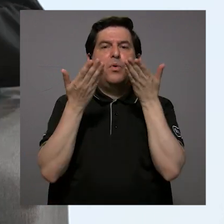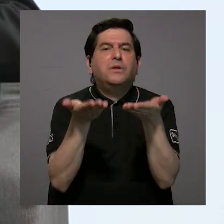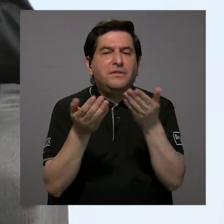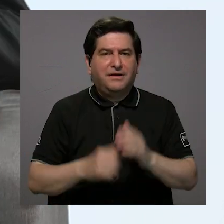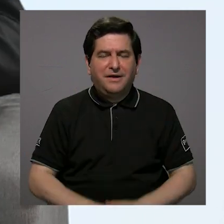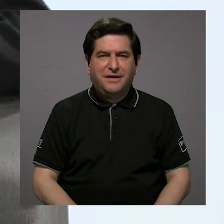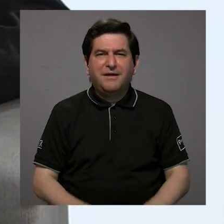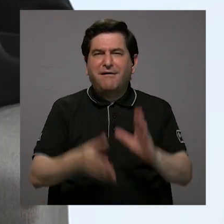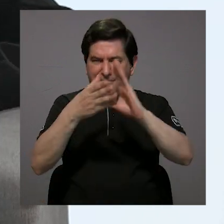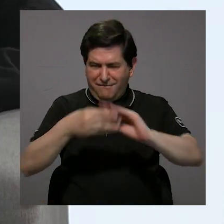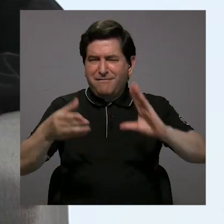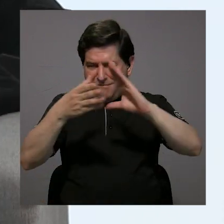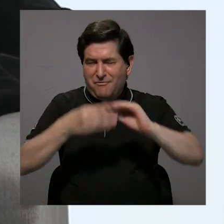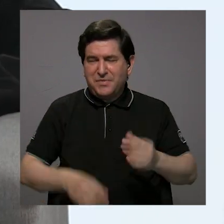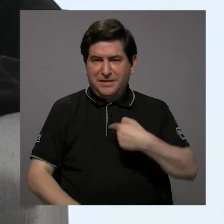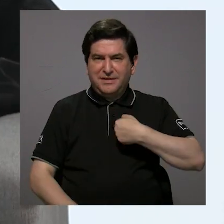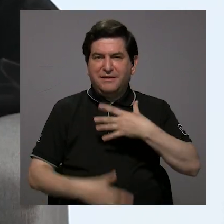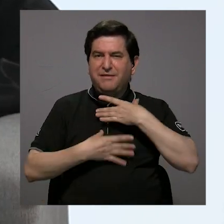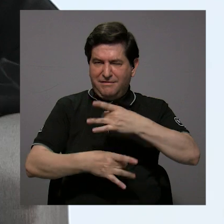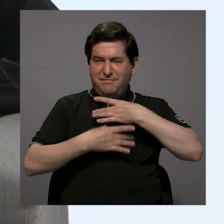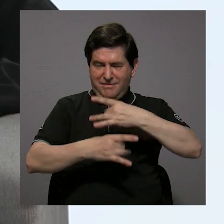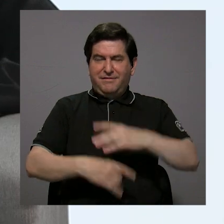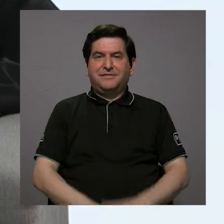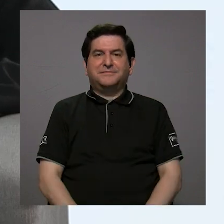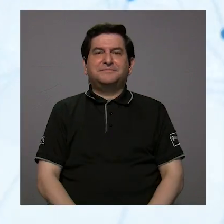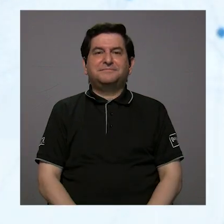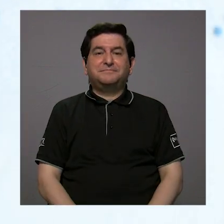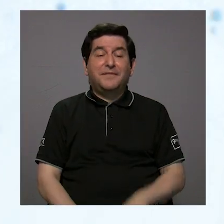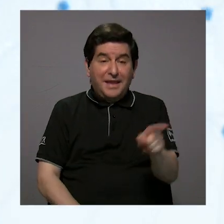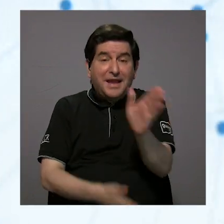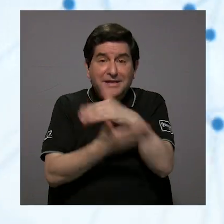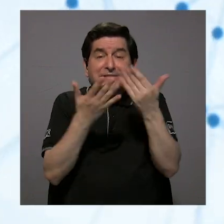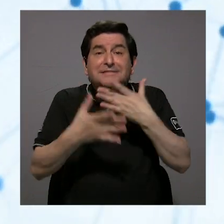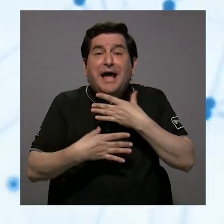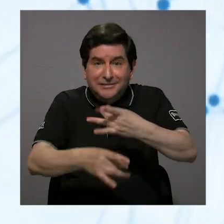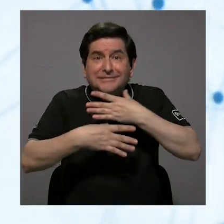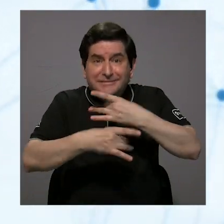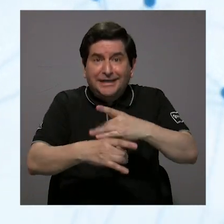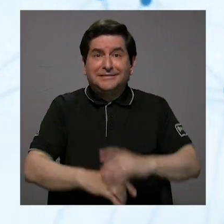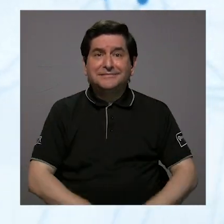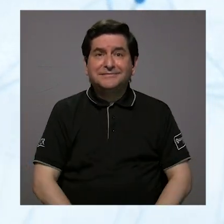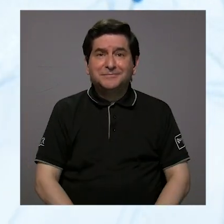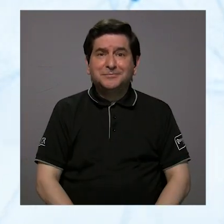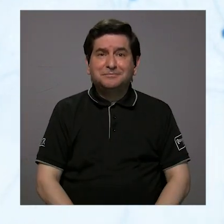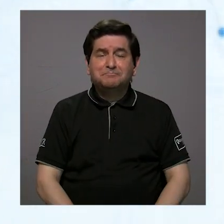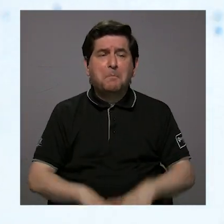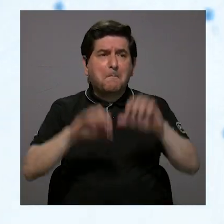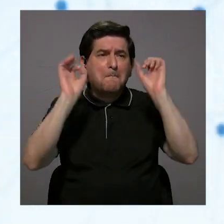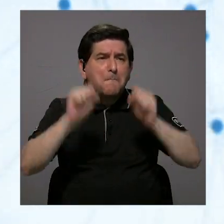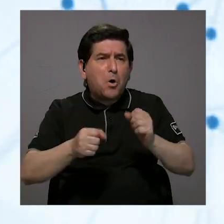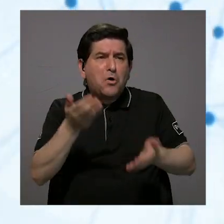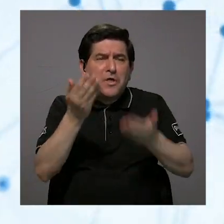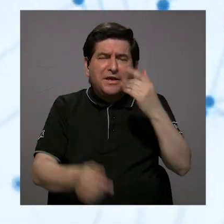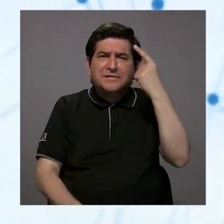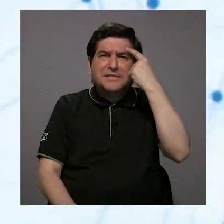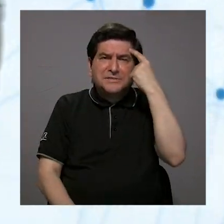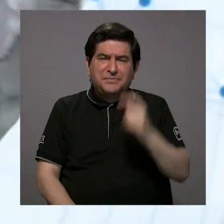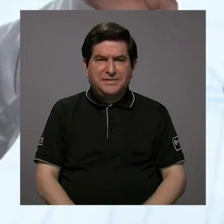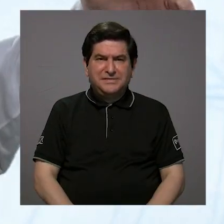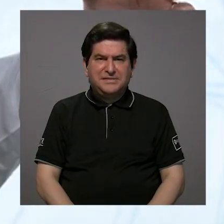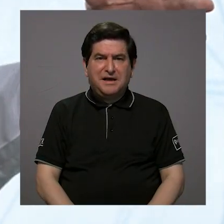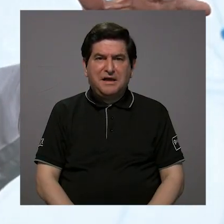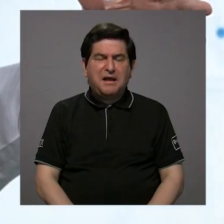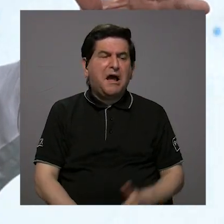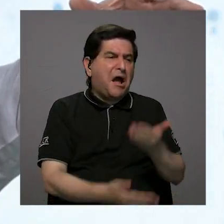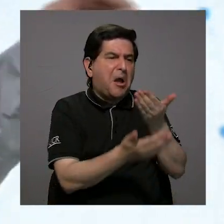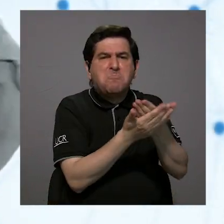les dieron? Coméntenos un poquito esa parte que siempre me interesa mucho. Sí, esta parte es muy interesante porque podríamos irnos desde el